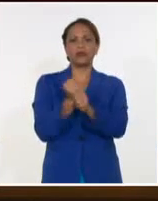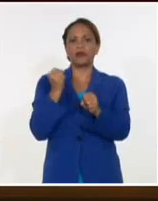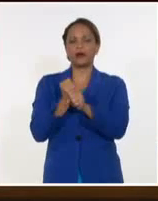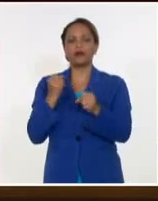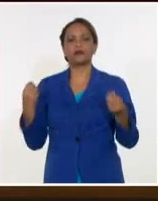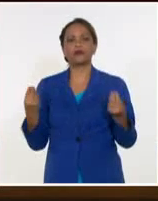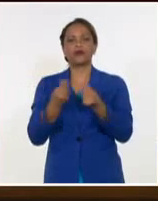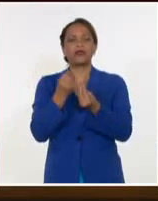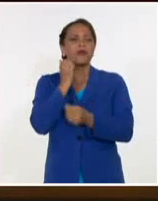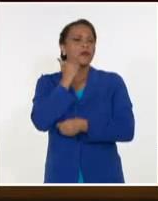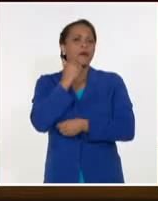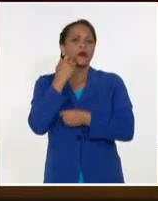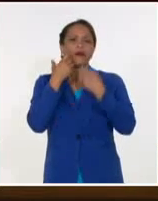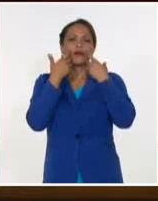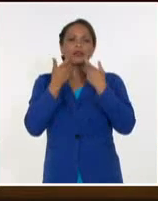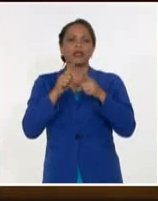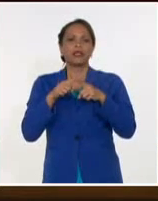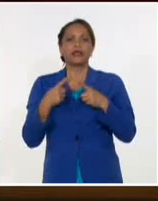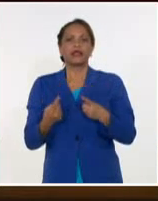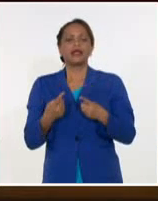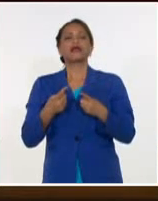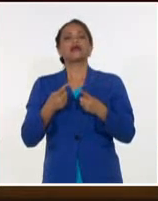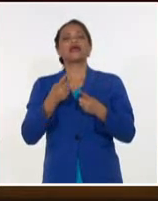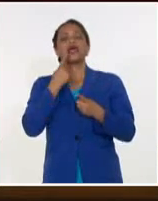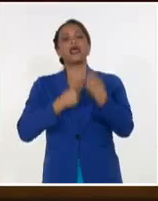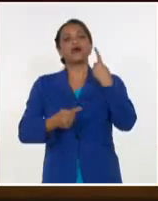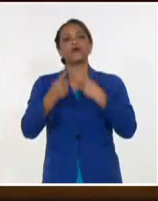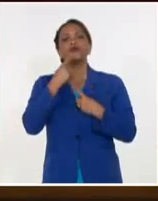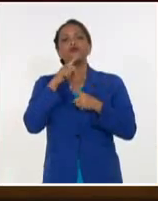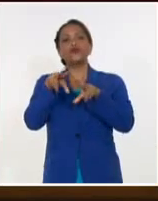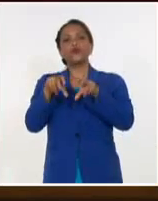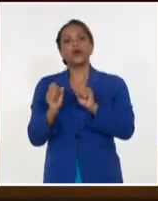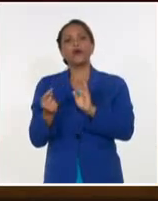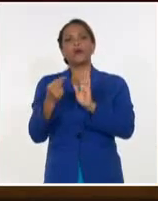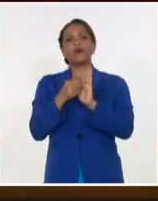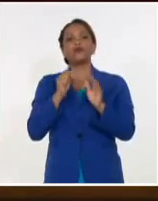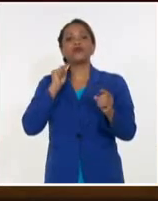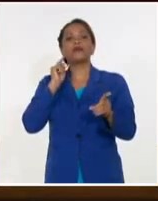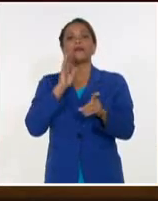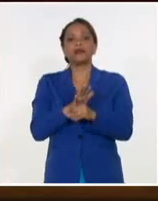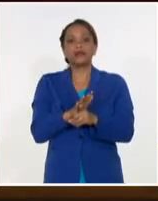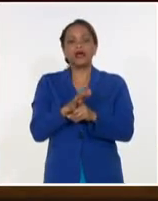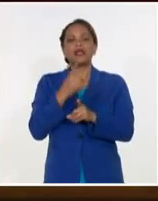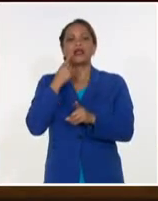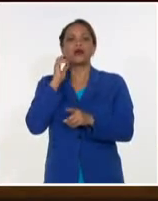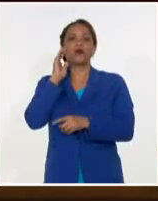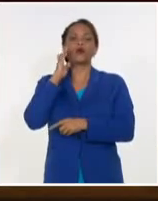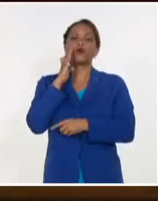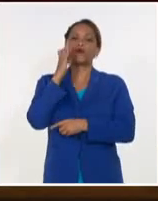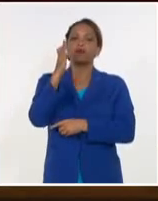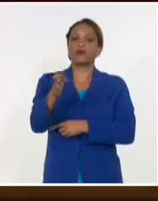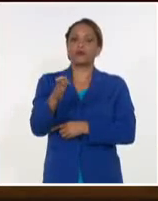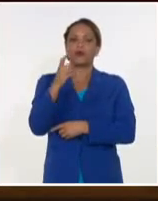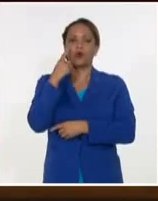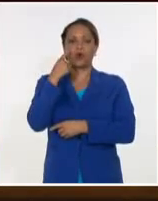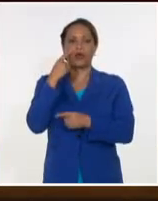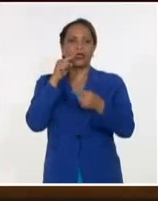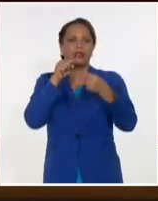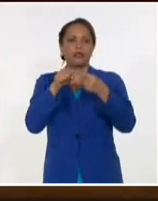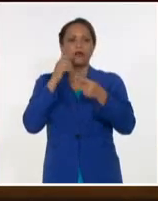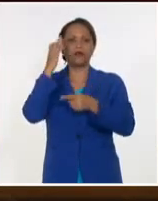más importante aún, constituye un nuevo punto de partida hacia metas superiores y por tanto